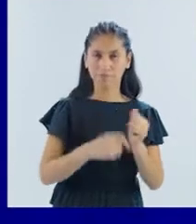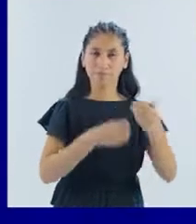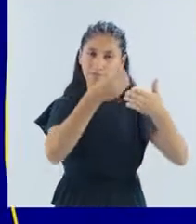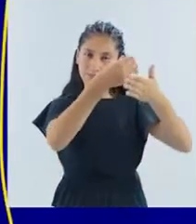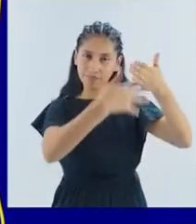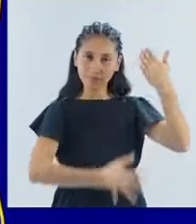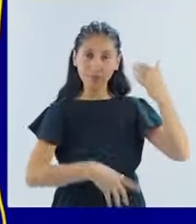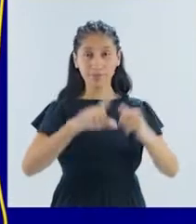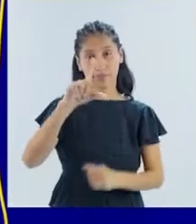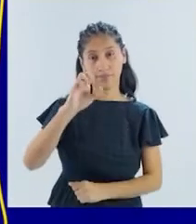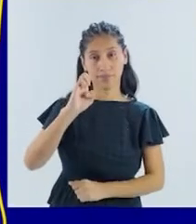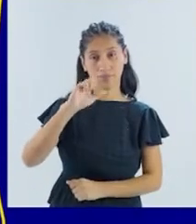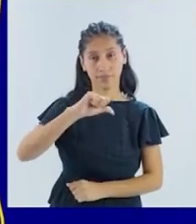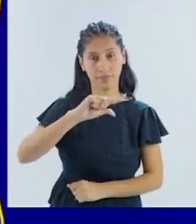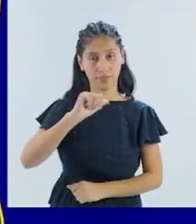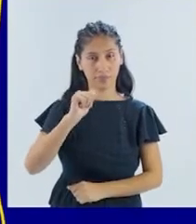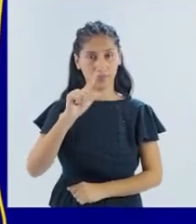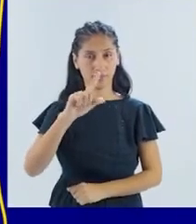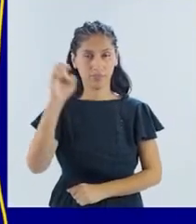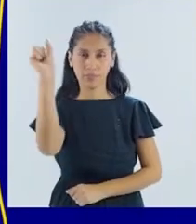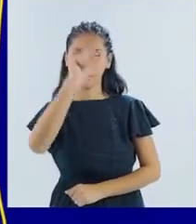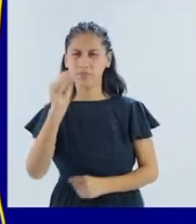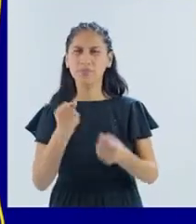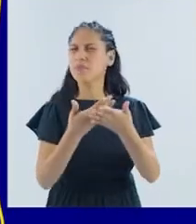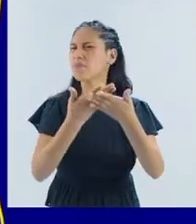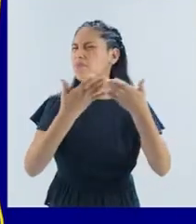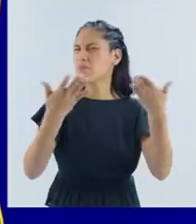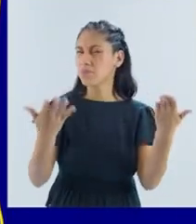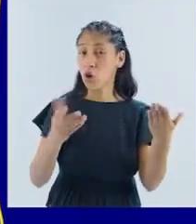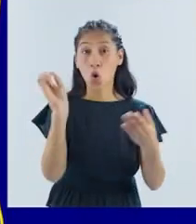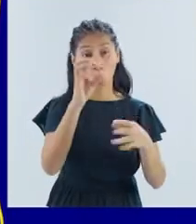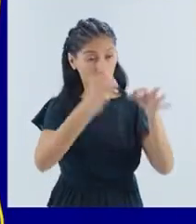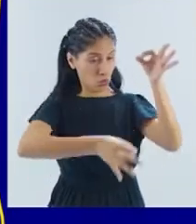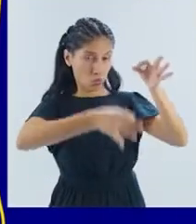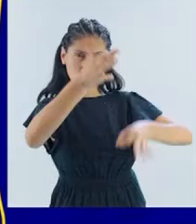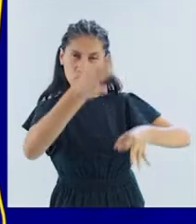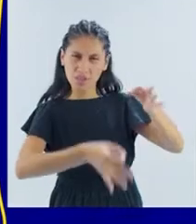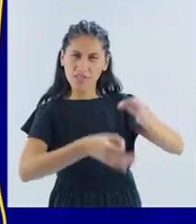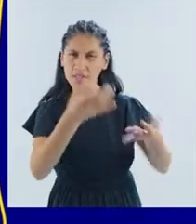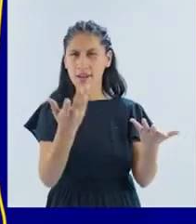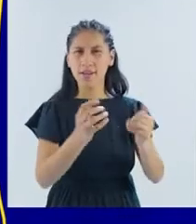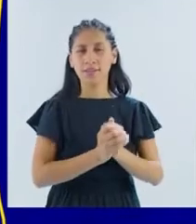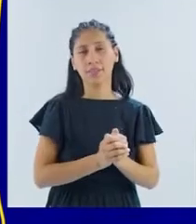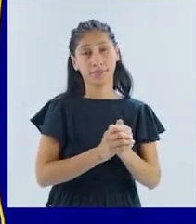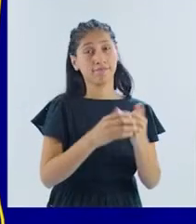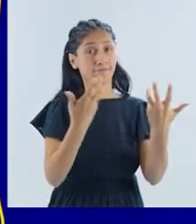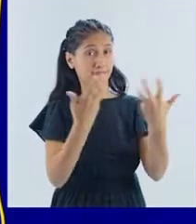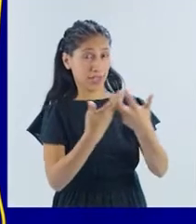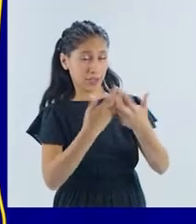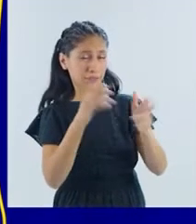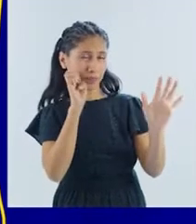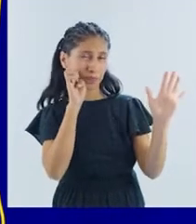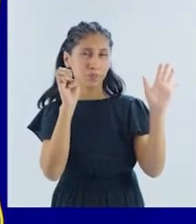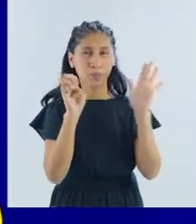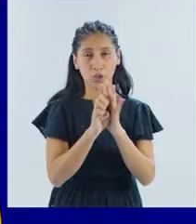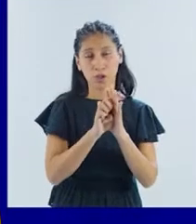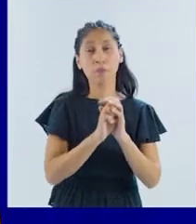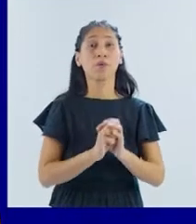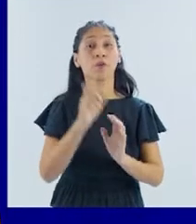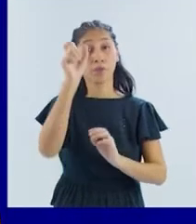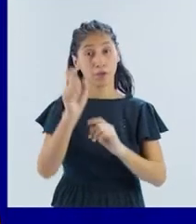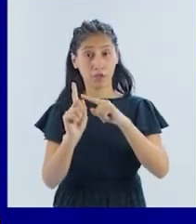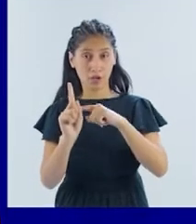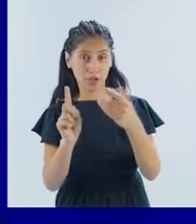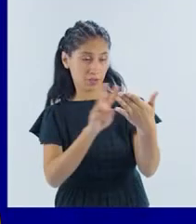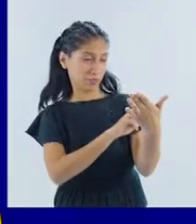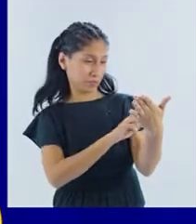3. Textos legales. Los textos legales o judiciales pueden estar destinados, por ejemplo, a